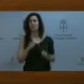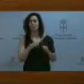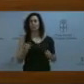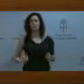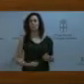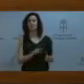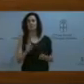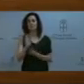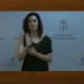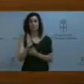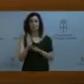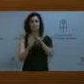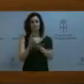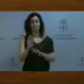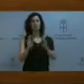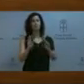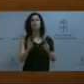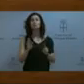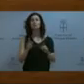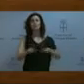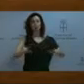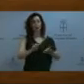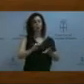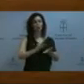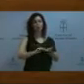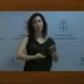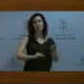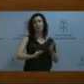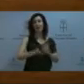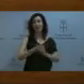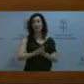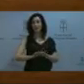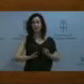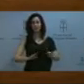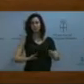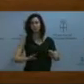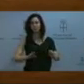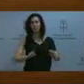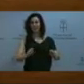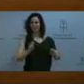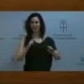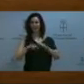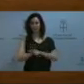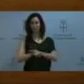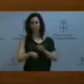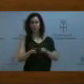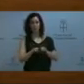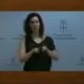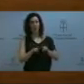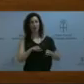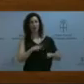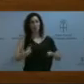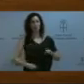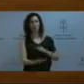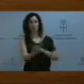por sí sola, no es que sea una crítica, que constituya un recurso como ustedes plantean